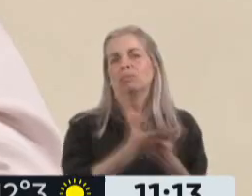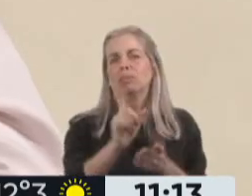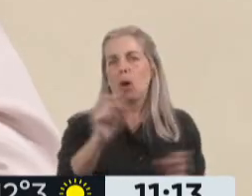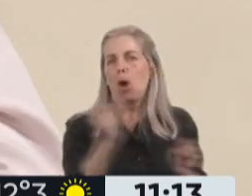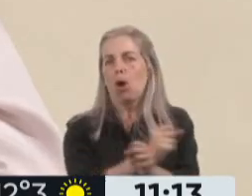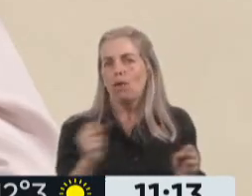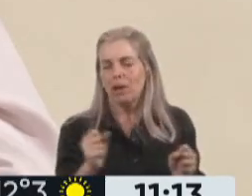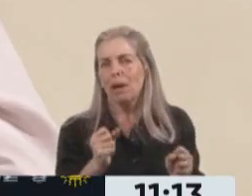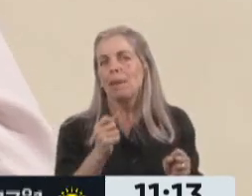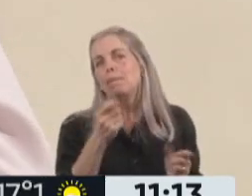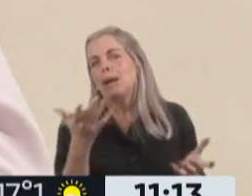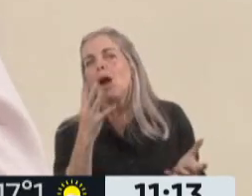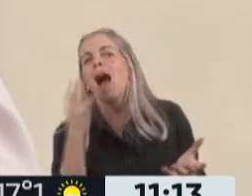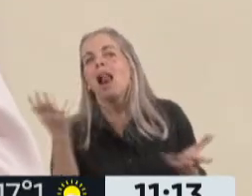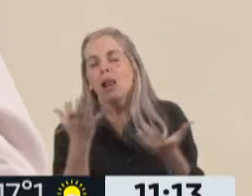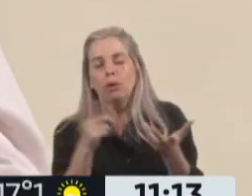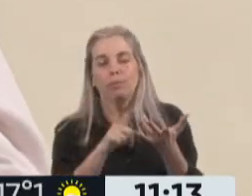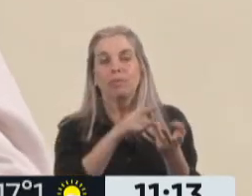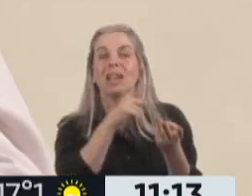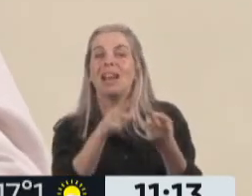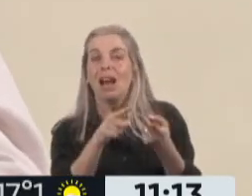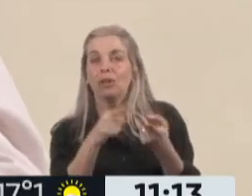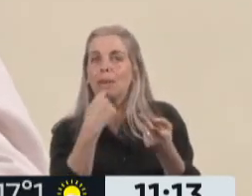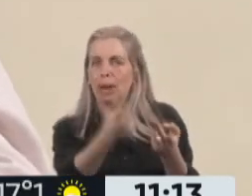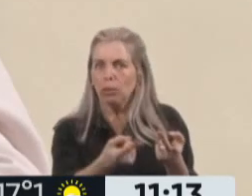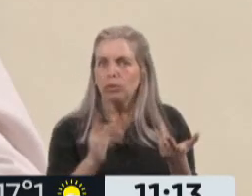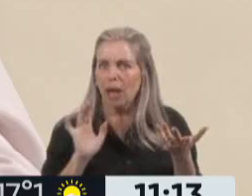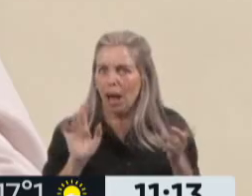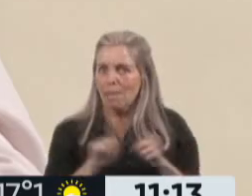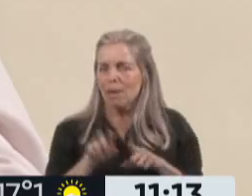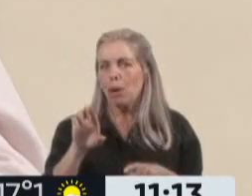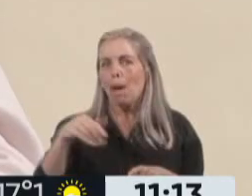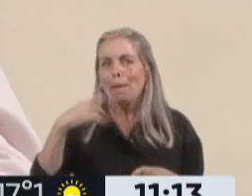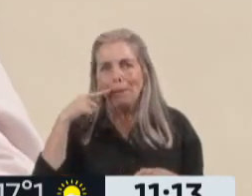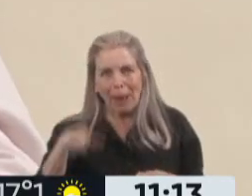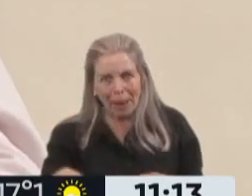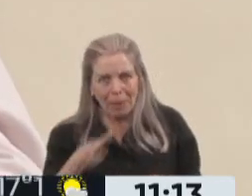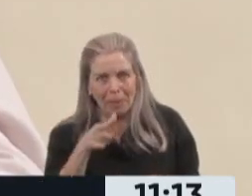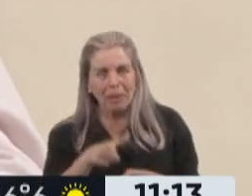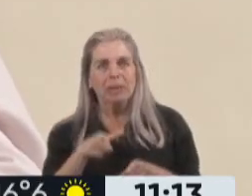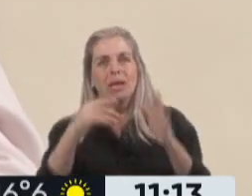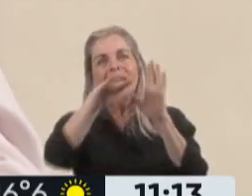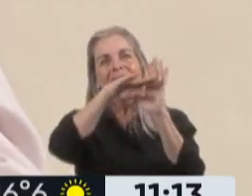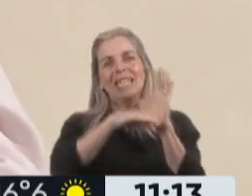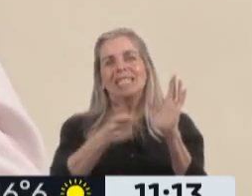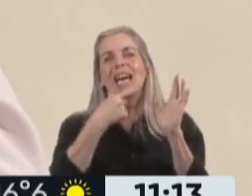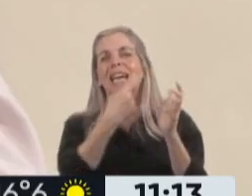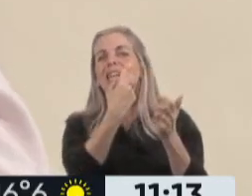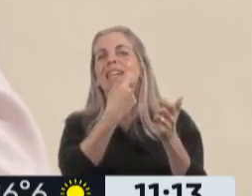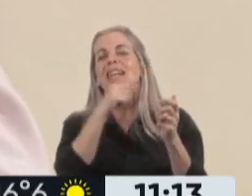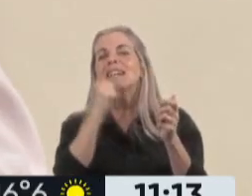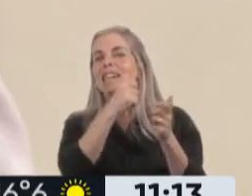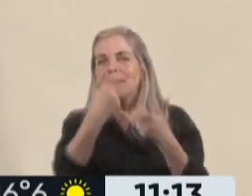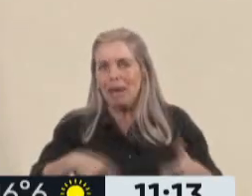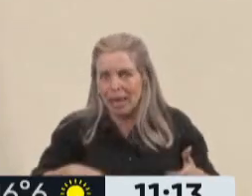esa información. Y la otra tiene que ver con la noticia de que el PAMI recortó 44 medicamentos con cobertura al